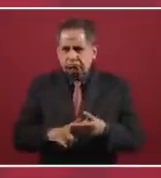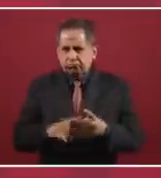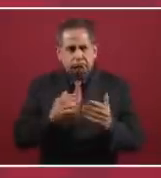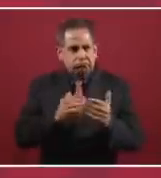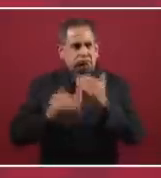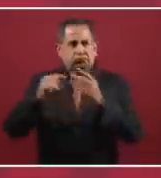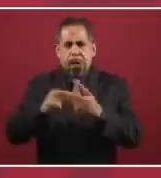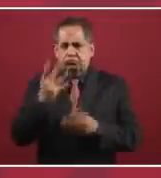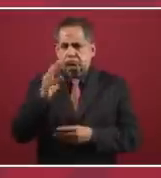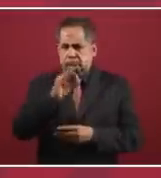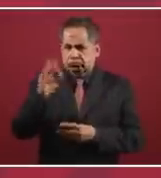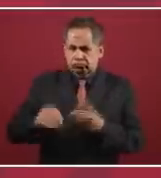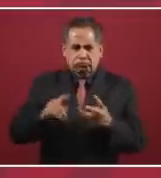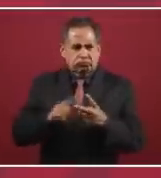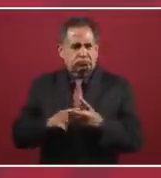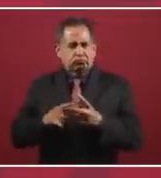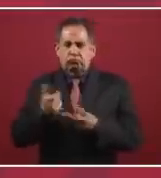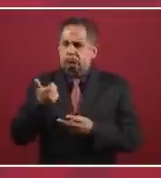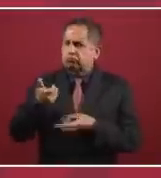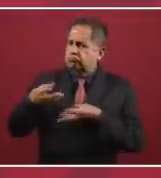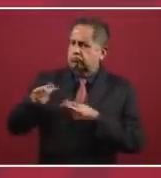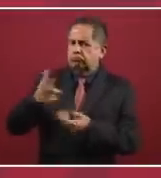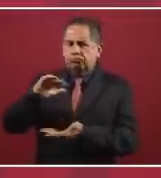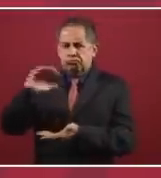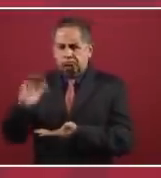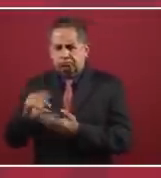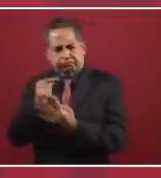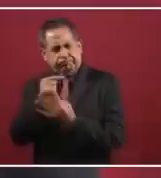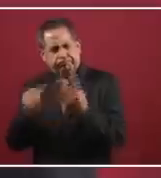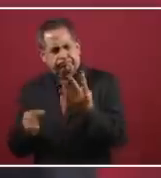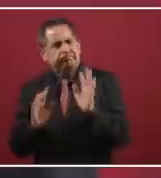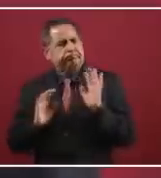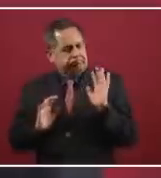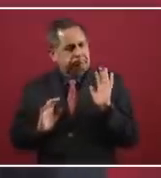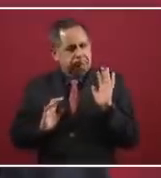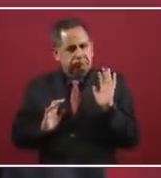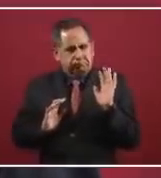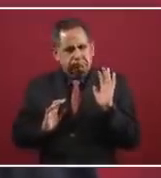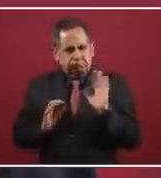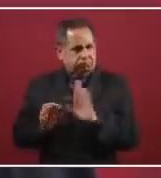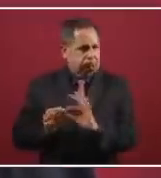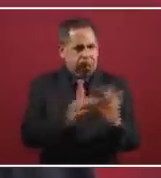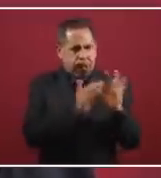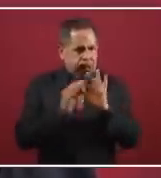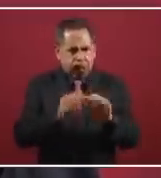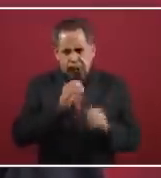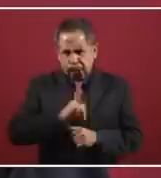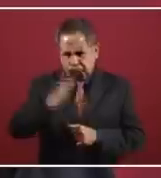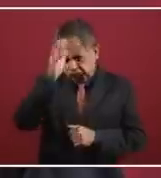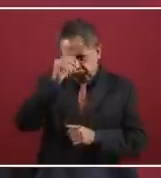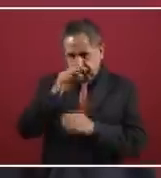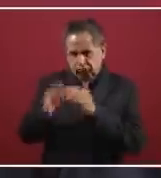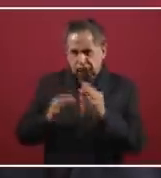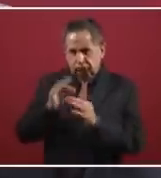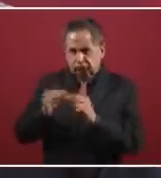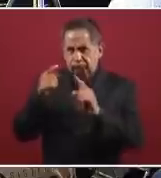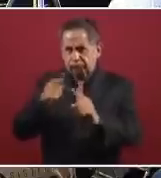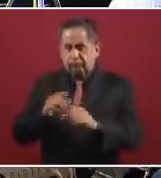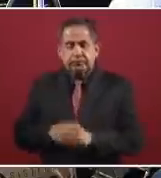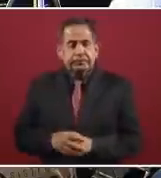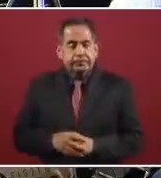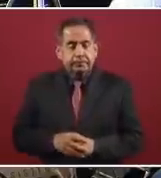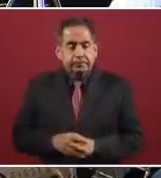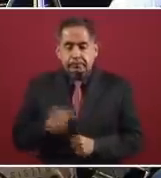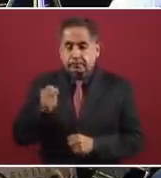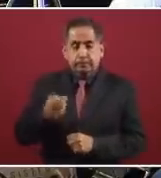al 4%, bajar el gasto corriente, etcétera. Creo que hay una unanimidad, hay un gran acuerdo. Ha pasado una